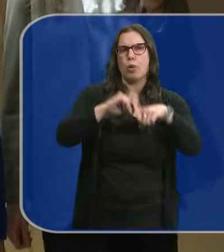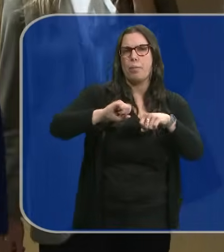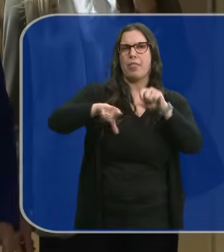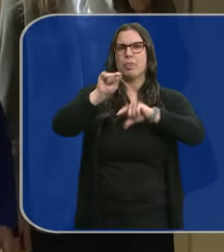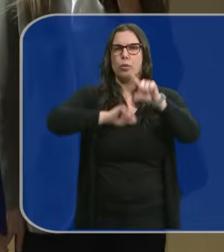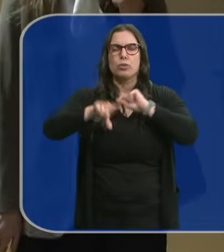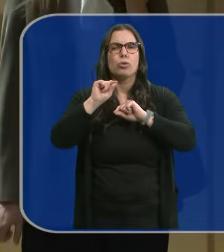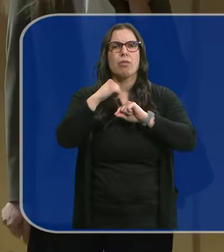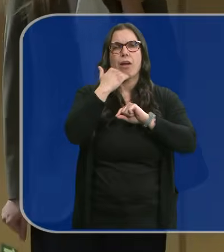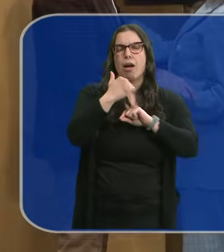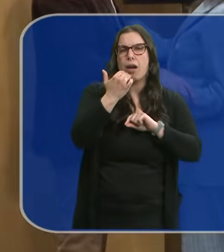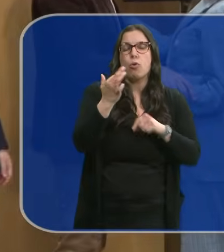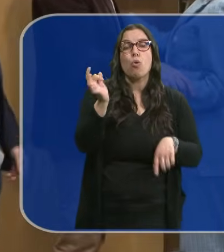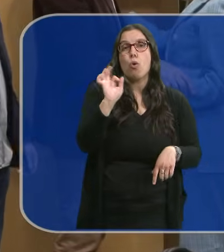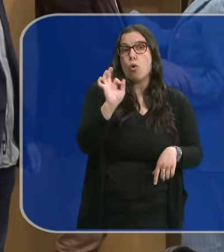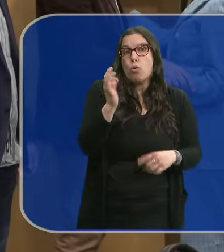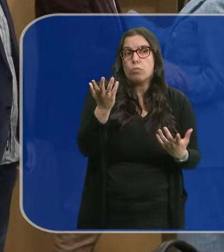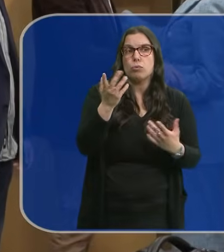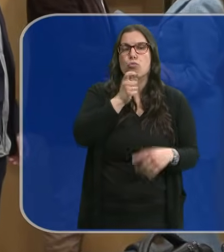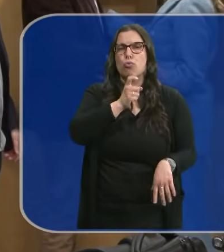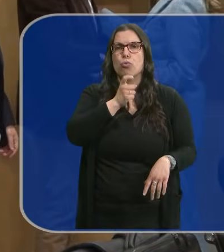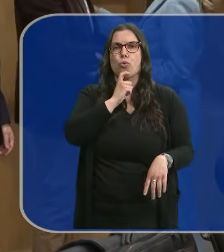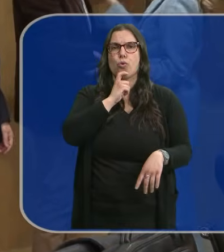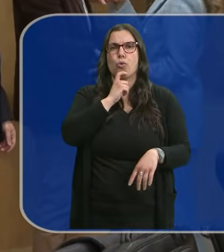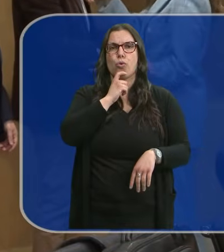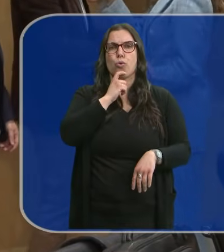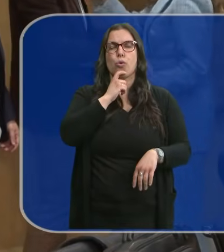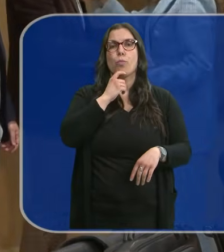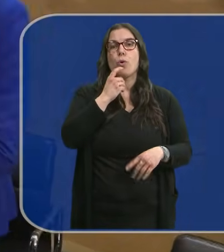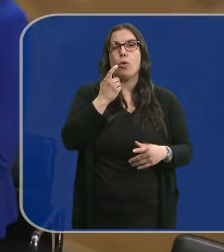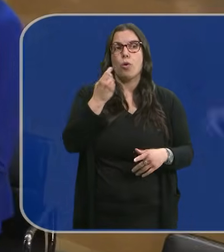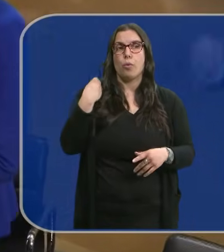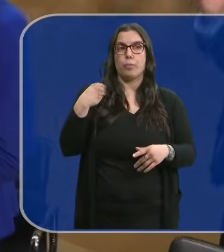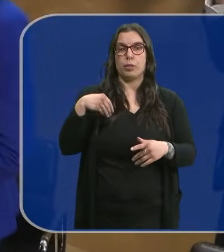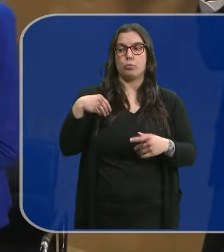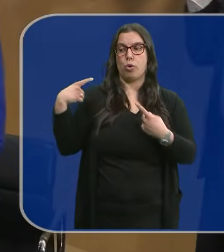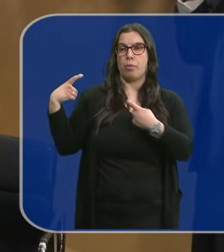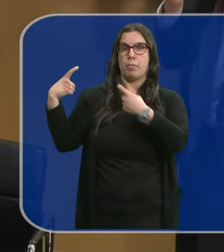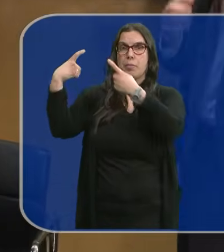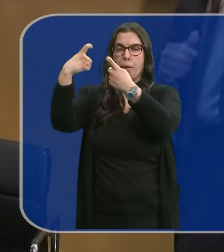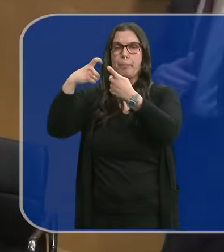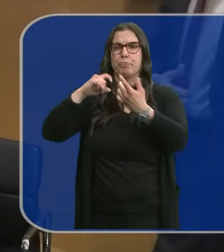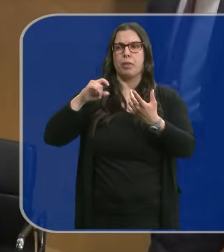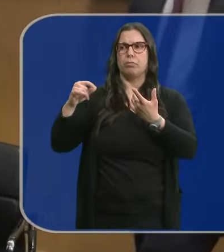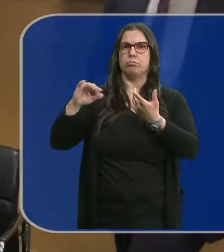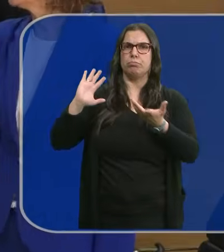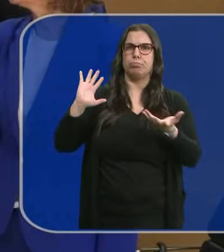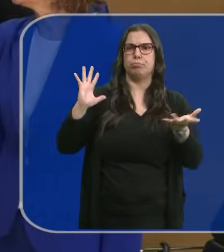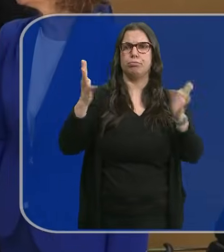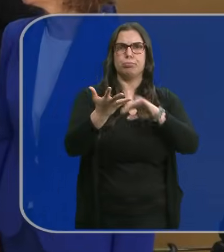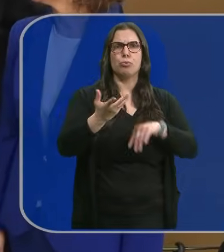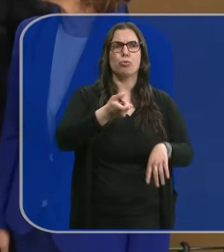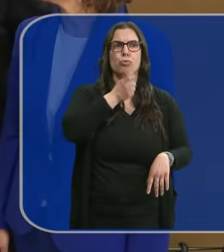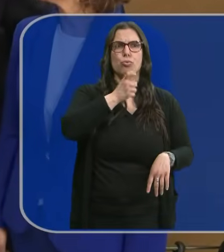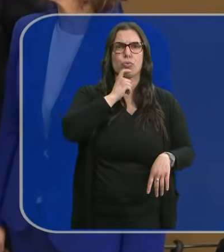sacará adelante o incluso también cómo va a ser este ascenso en la escalada del conflicto de Oriente Medio a España, que ya vemos cómo